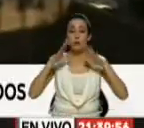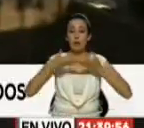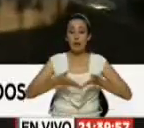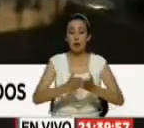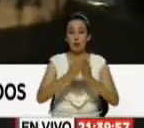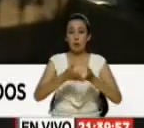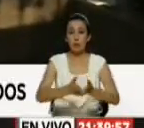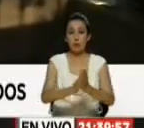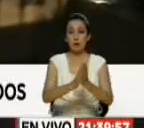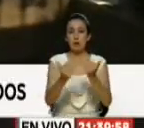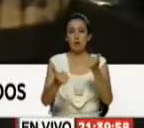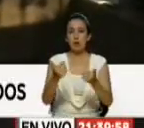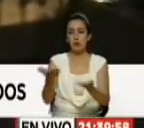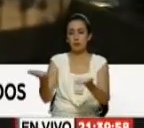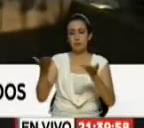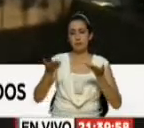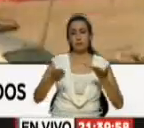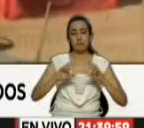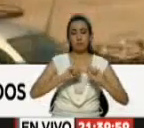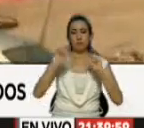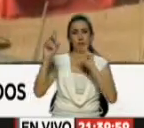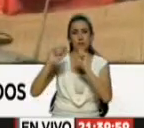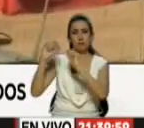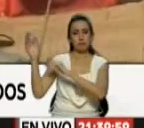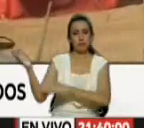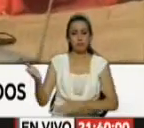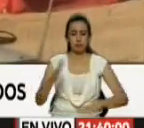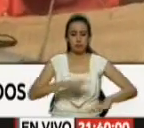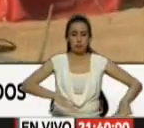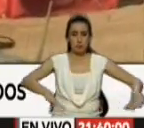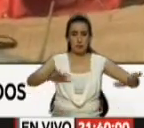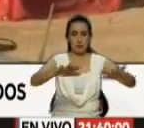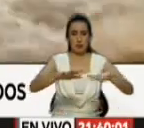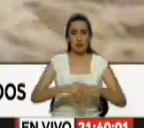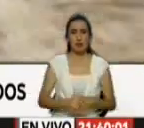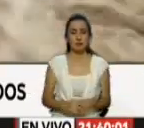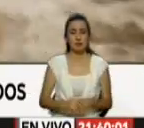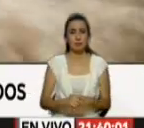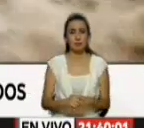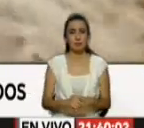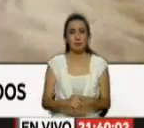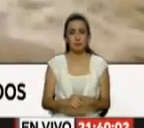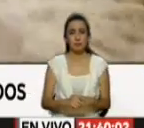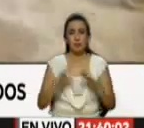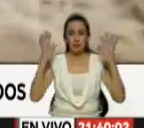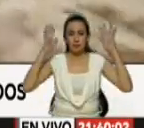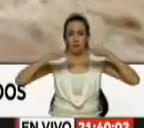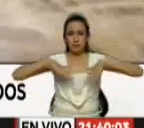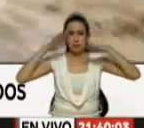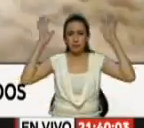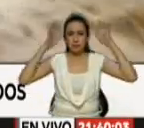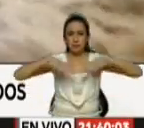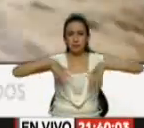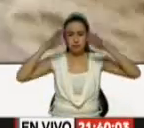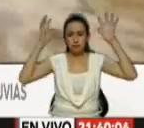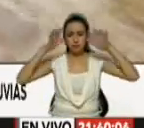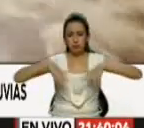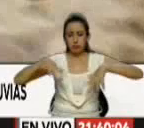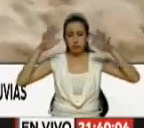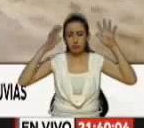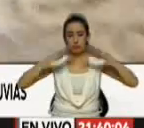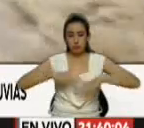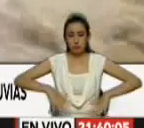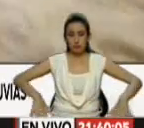Aquarius, un buque que también rescató migrantes en el Mediterráneo central. Las lluvias torrenciales y los desprendimientos de